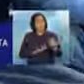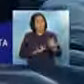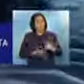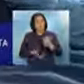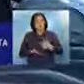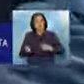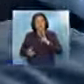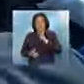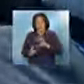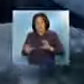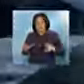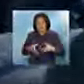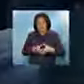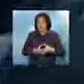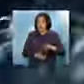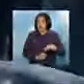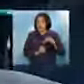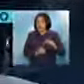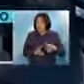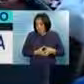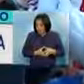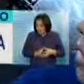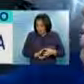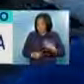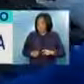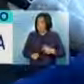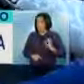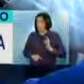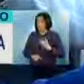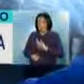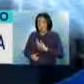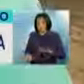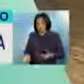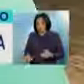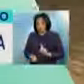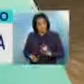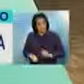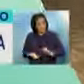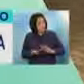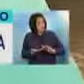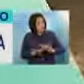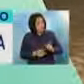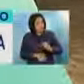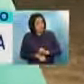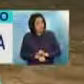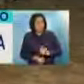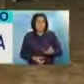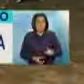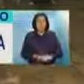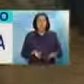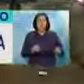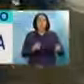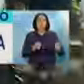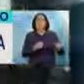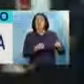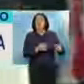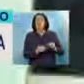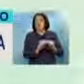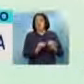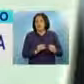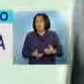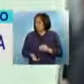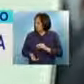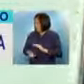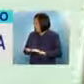dice la comisión especial, pero la posición nuestra es no dar el indulto. Presidente, ¿para cuándo se resolverá el indulto?